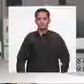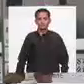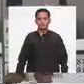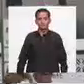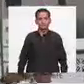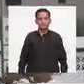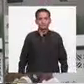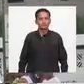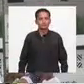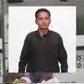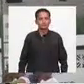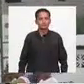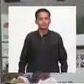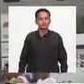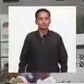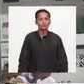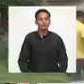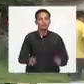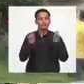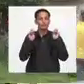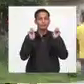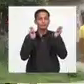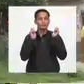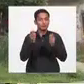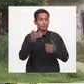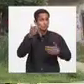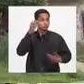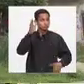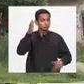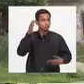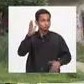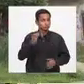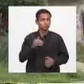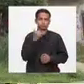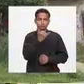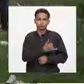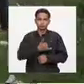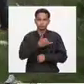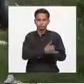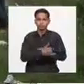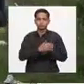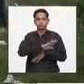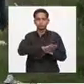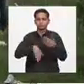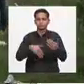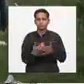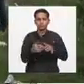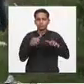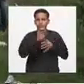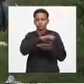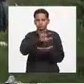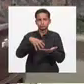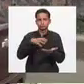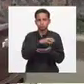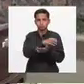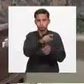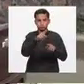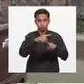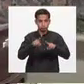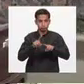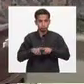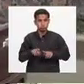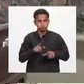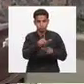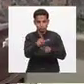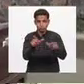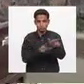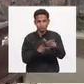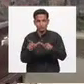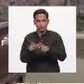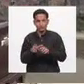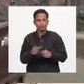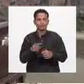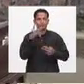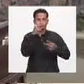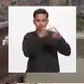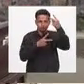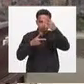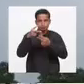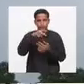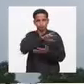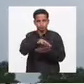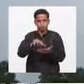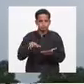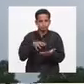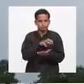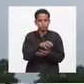claras mientras la campaña electoral se desarrolla en todo el país el personal del Consejo Nacional electoral continúa visitando las diferentes